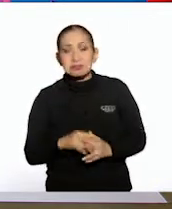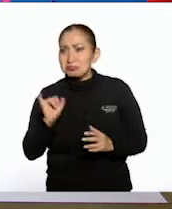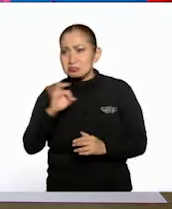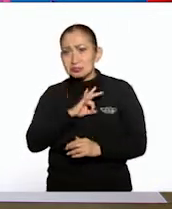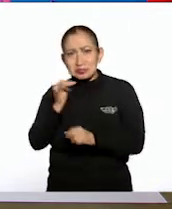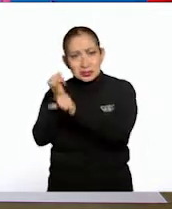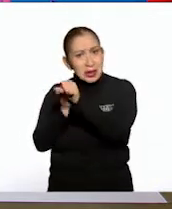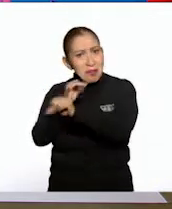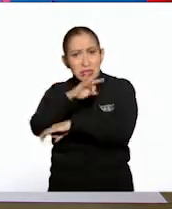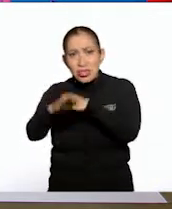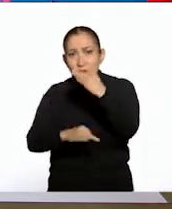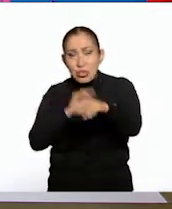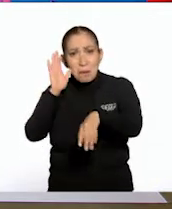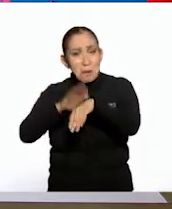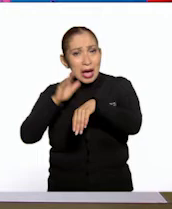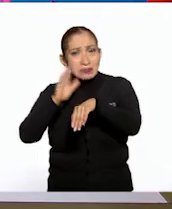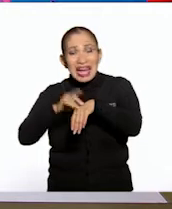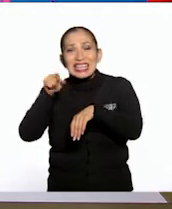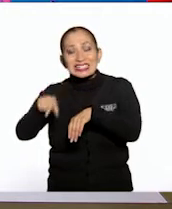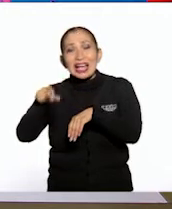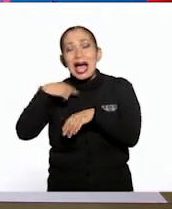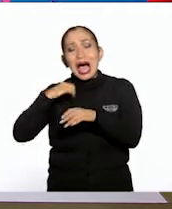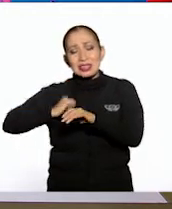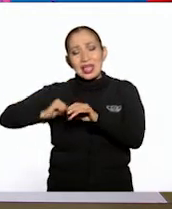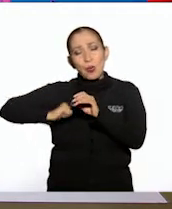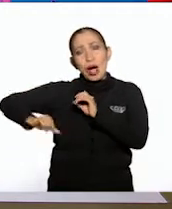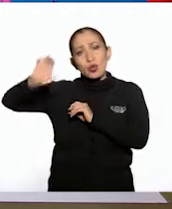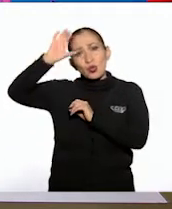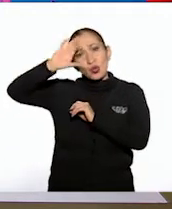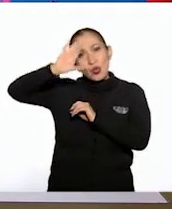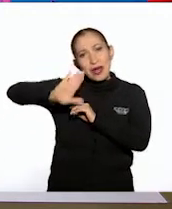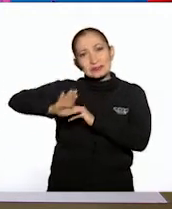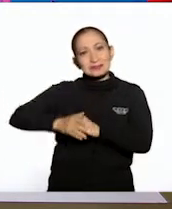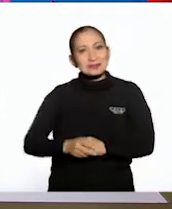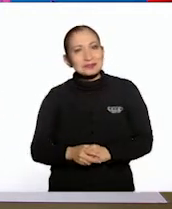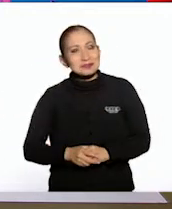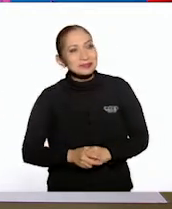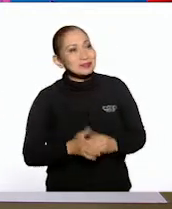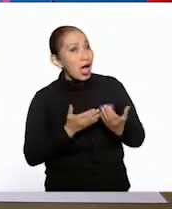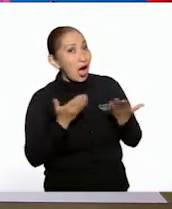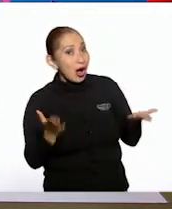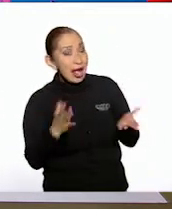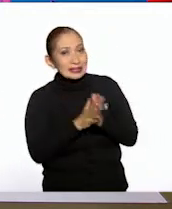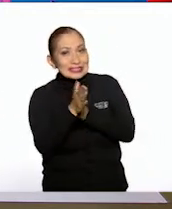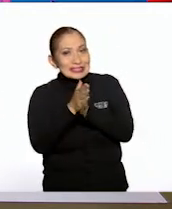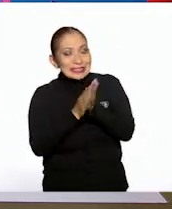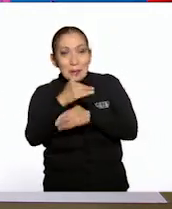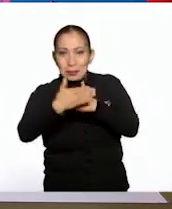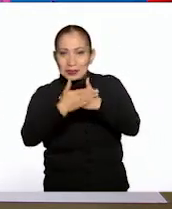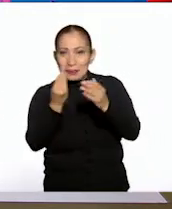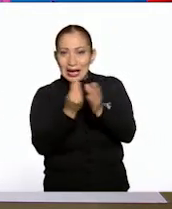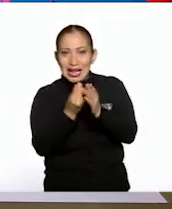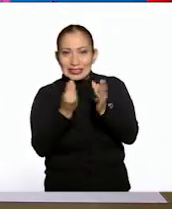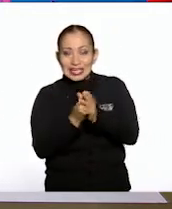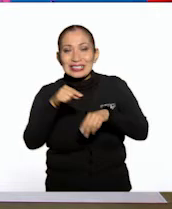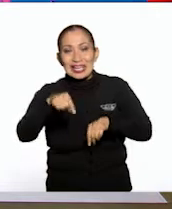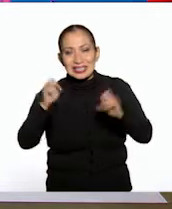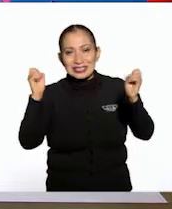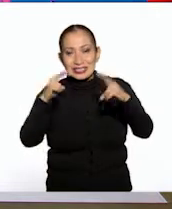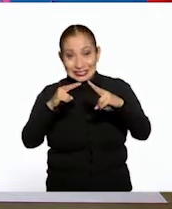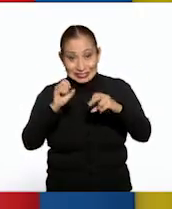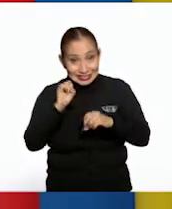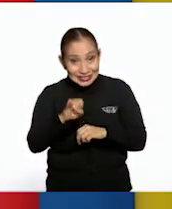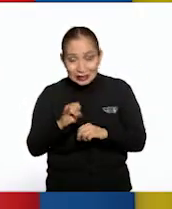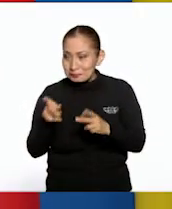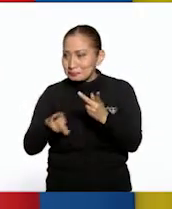podemos investigar todo, mucho sobre estas antiguas civilizaciones. Así que con ansias espero la próxima clase y aquí nos vemos. ¿Te